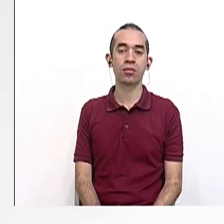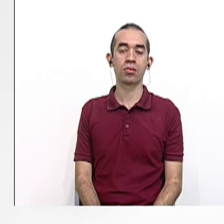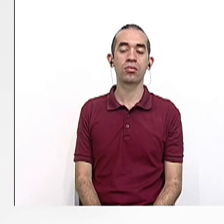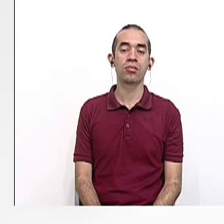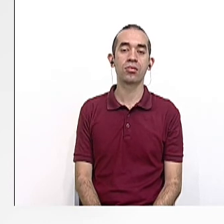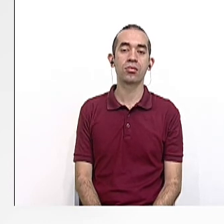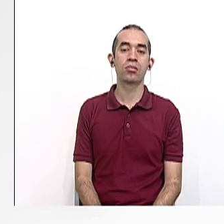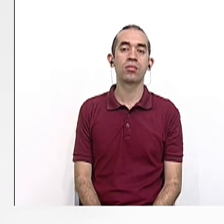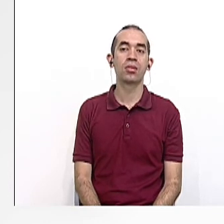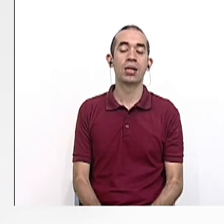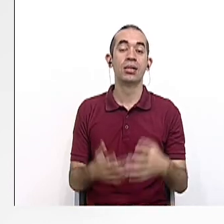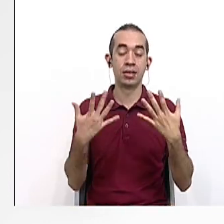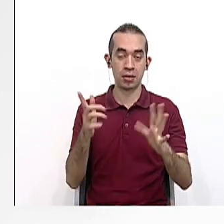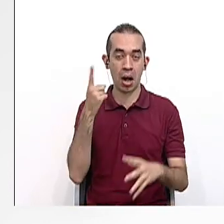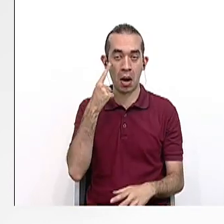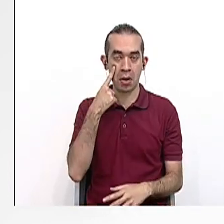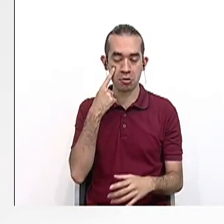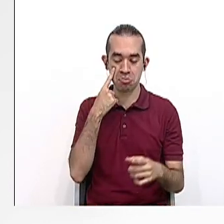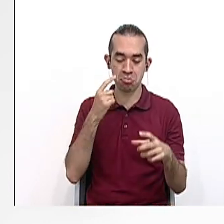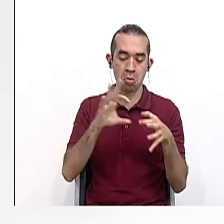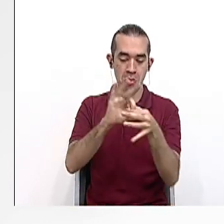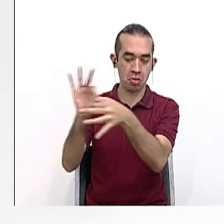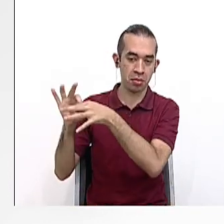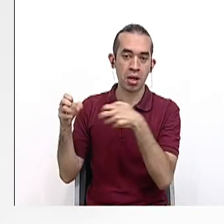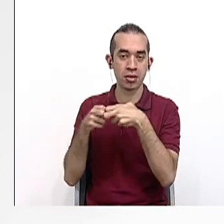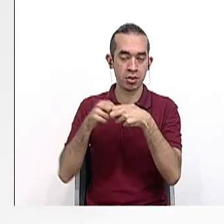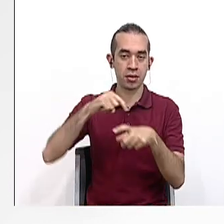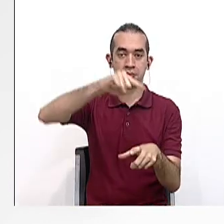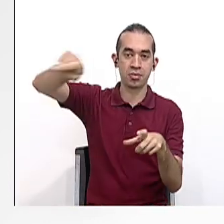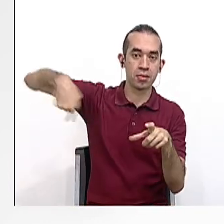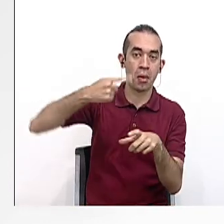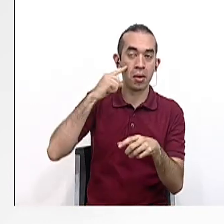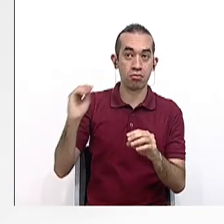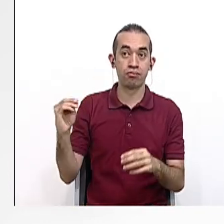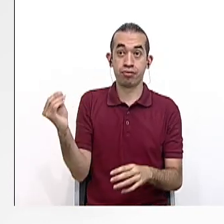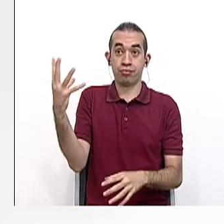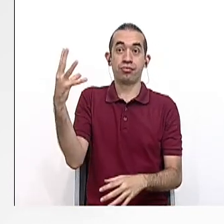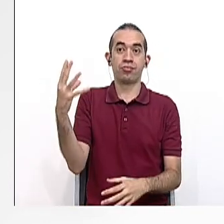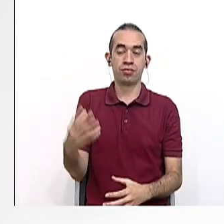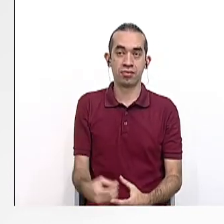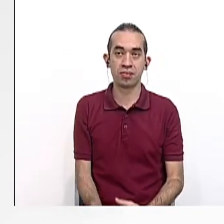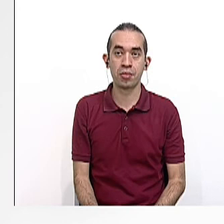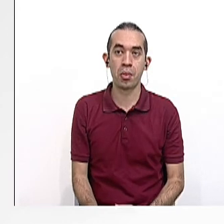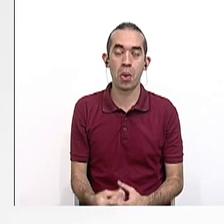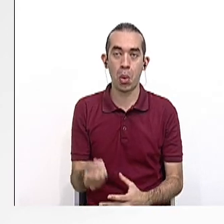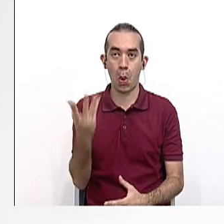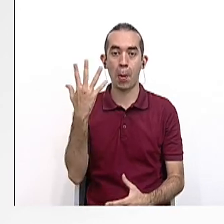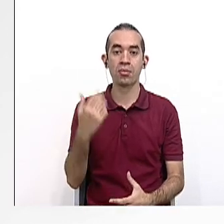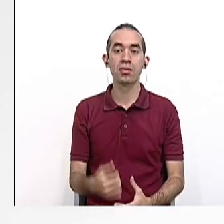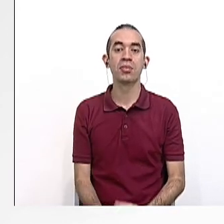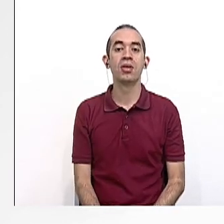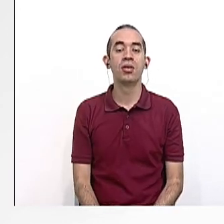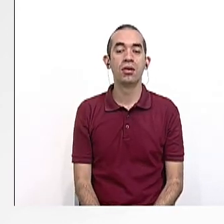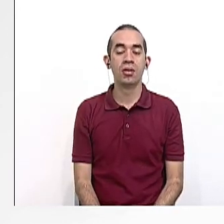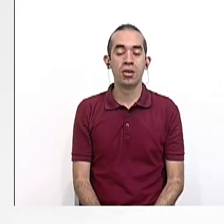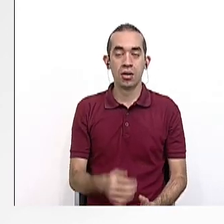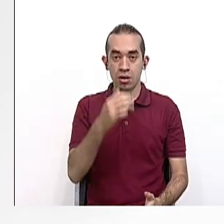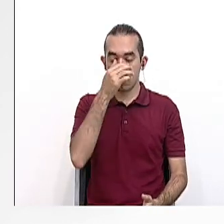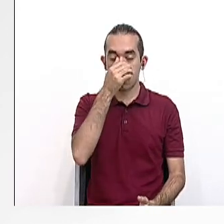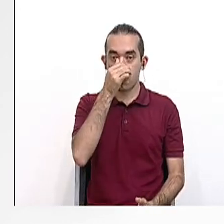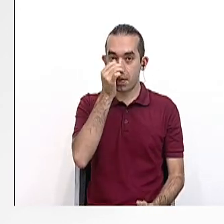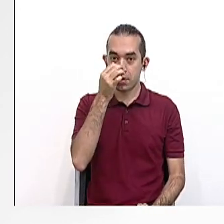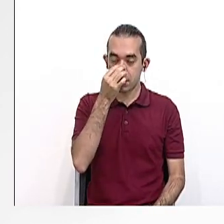Ahora, vamos a pasarle corriente al circuito. Para eso se enciende la fuente de